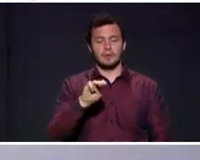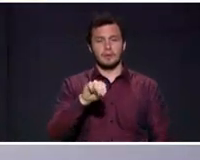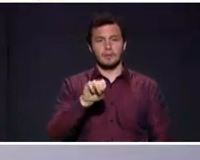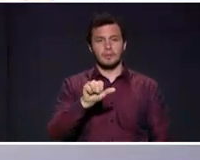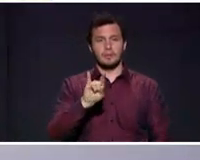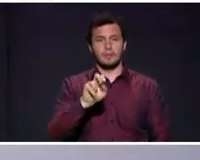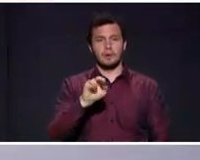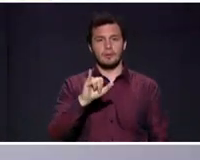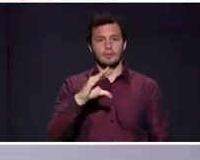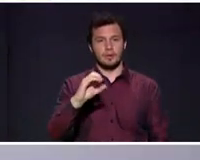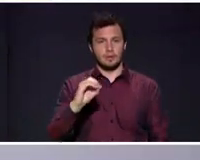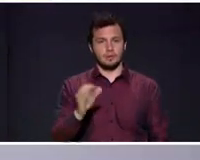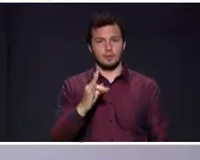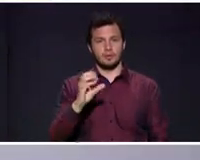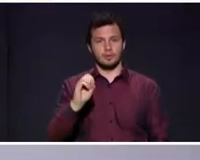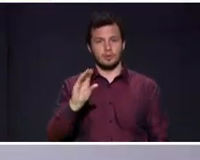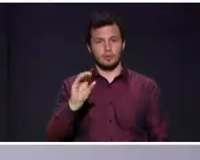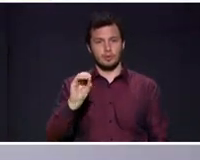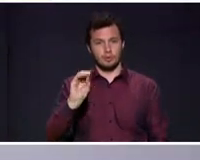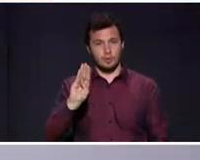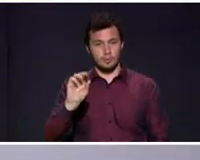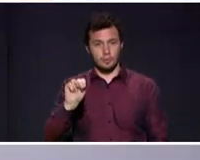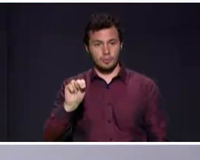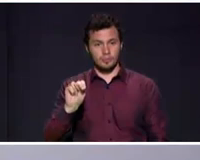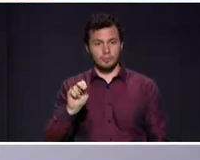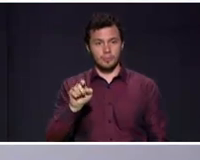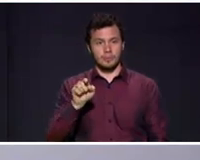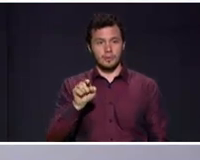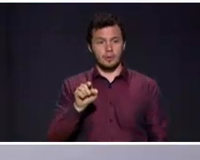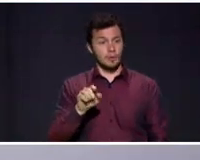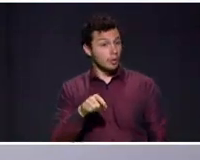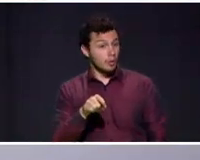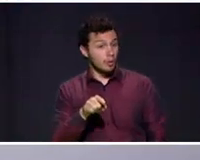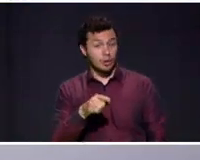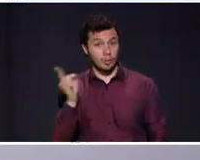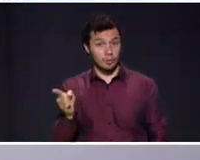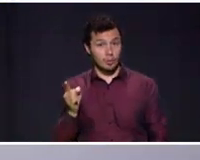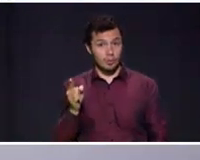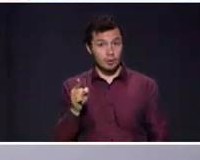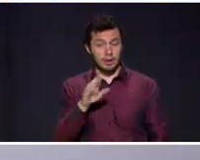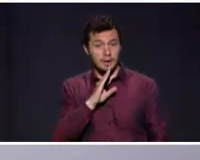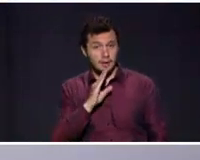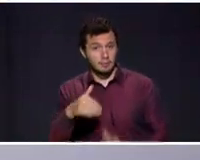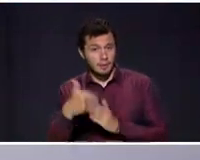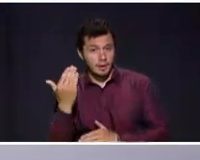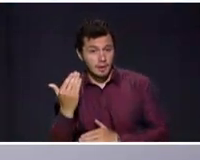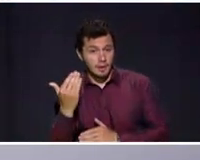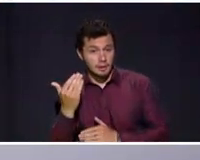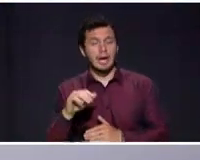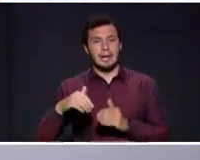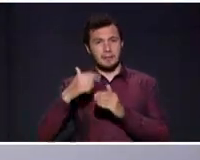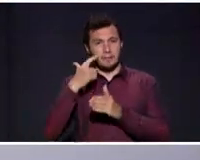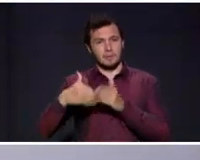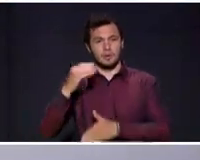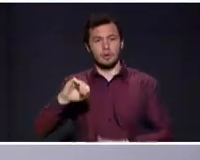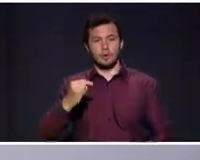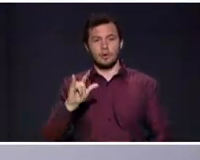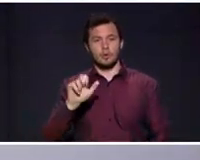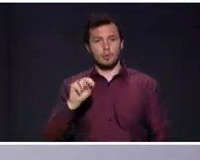puedes la pregunta para todos iniciando mauricio juan camilo inicio e